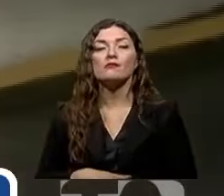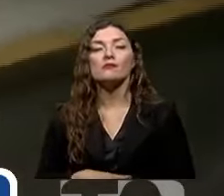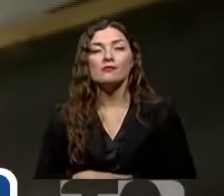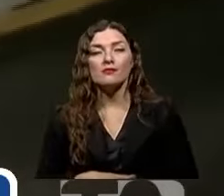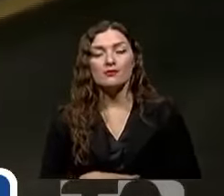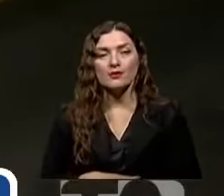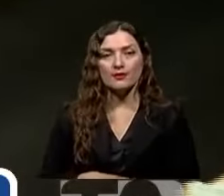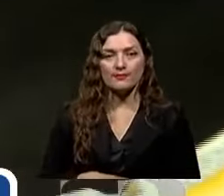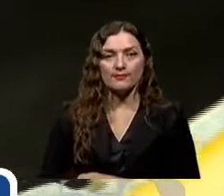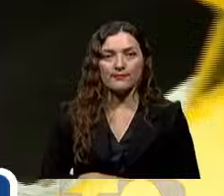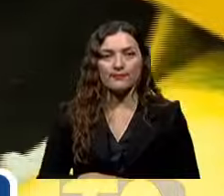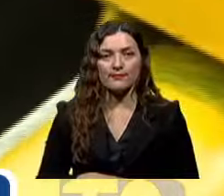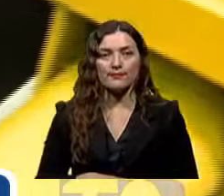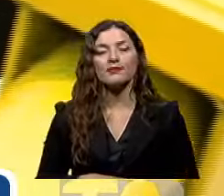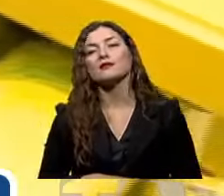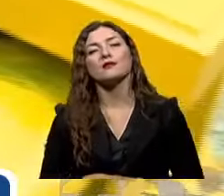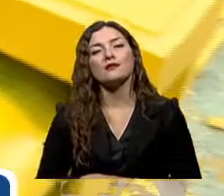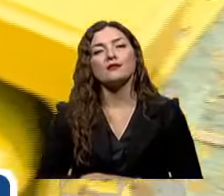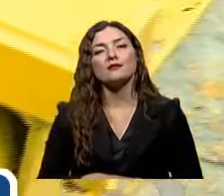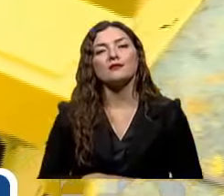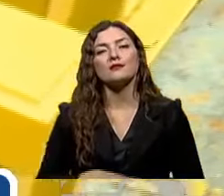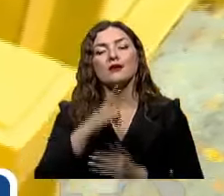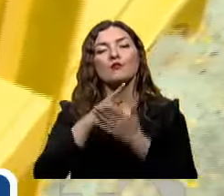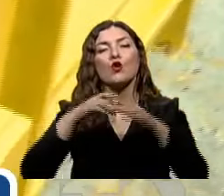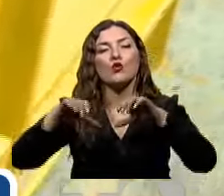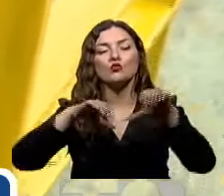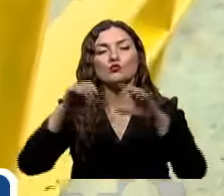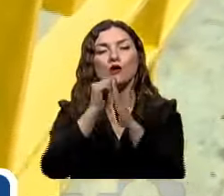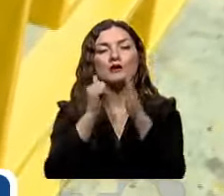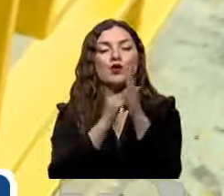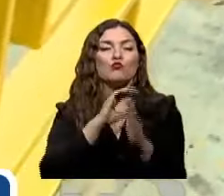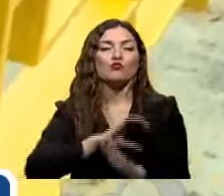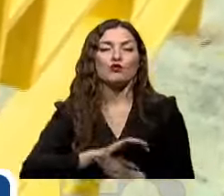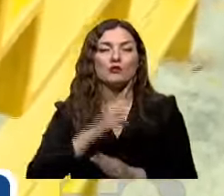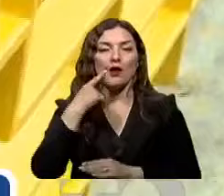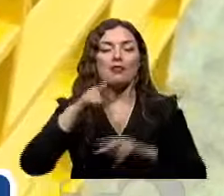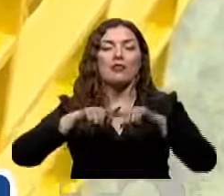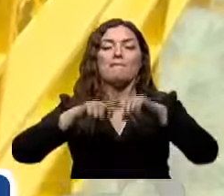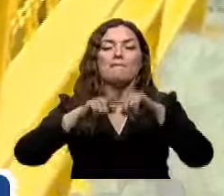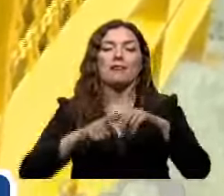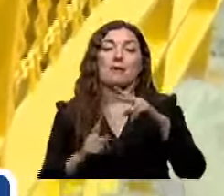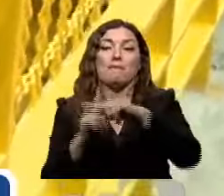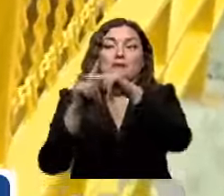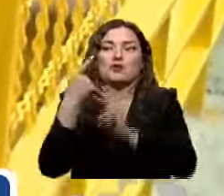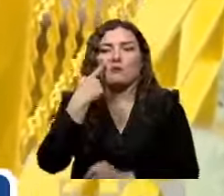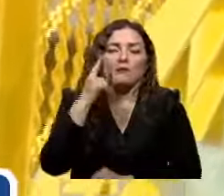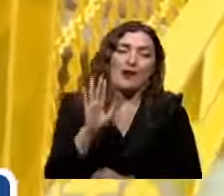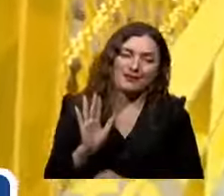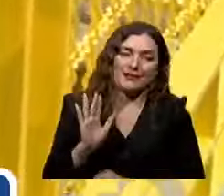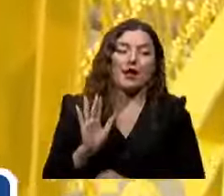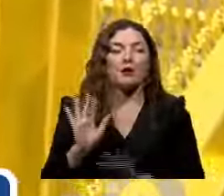planificación? Sí, eso se lo coordina directamente con la MT, de acuerdo a los acontecimientos. Se tiene